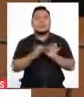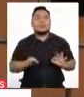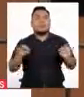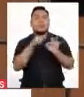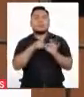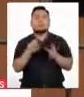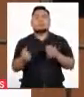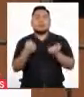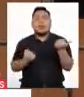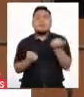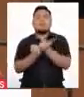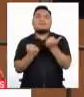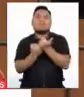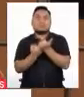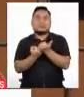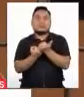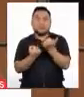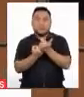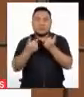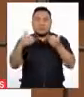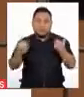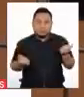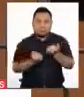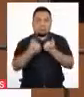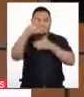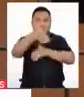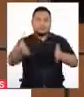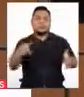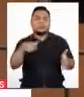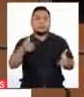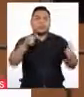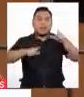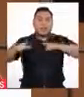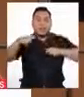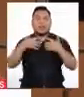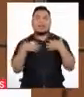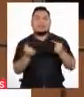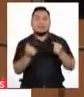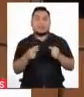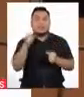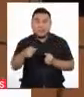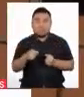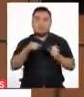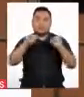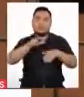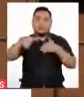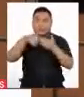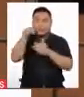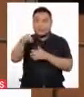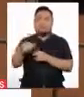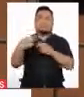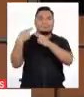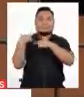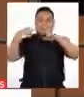está el fortalecimiento del Instituto Nacional de Salud para que cumpla a plenitud de rol de investigación